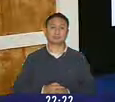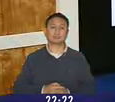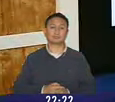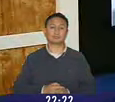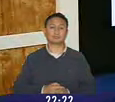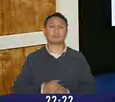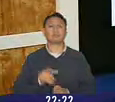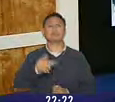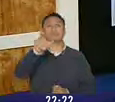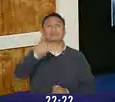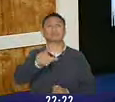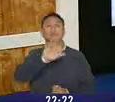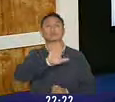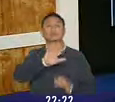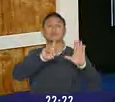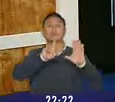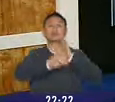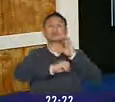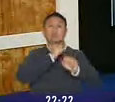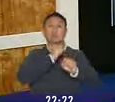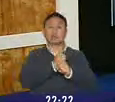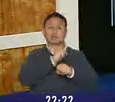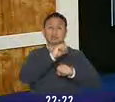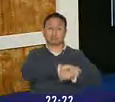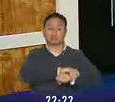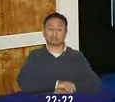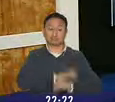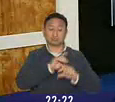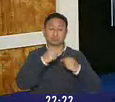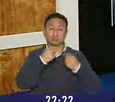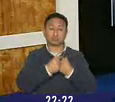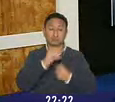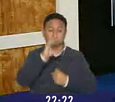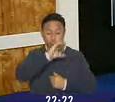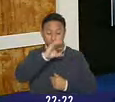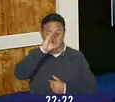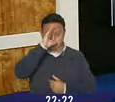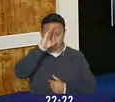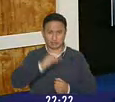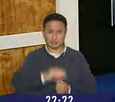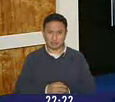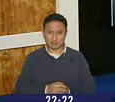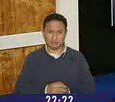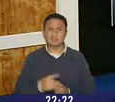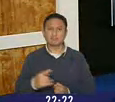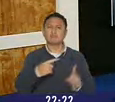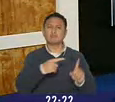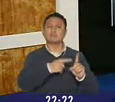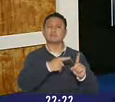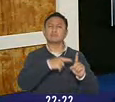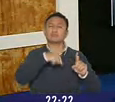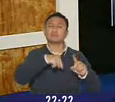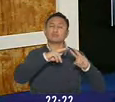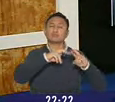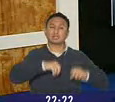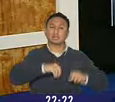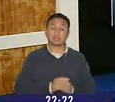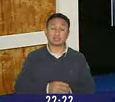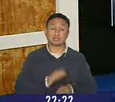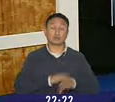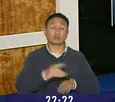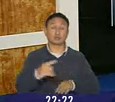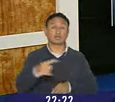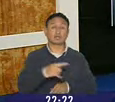Un ciudadano de 56 años fue capturado por el bloque de búsqueda de la Policía Nacional. El hombre es investigado por el presunto delito